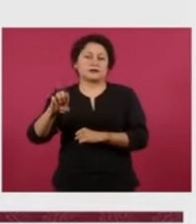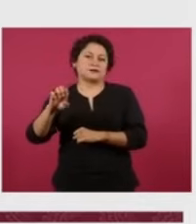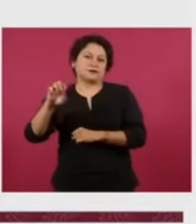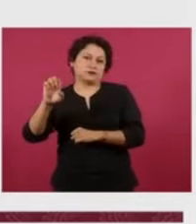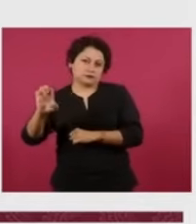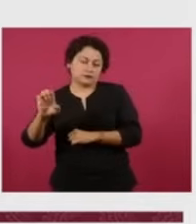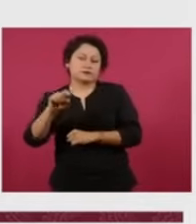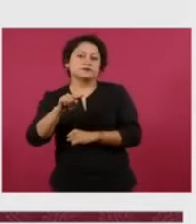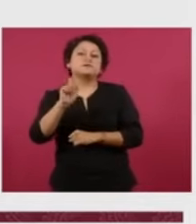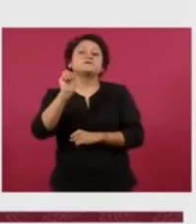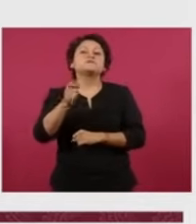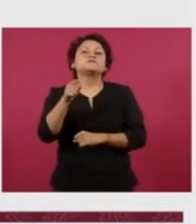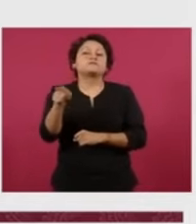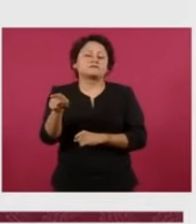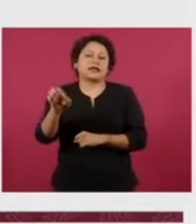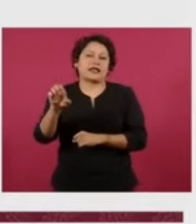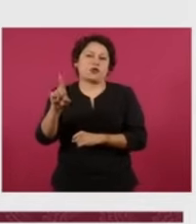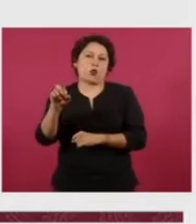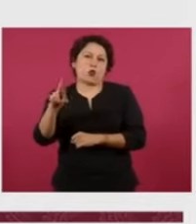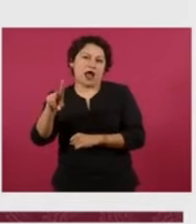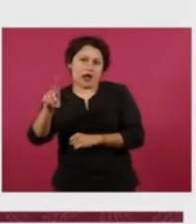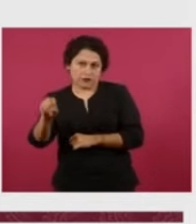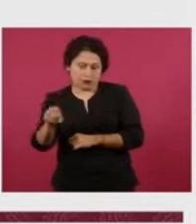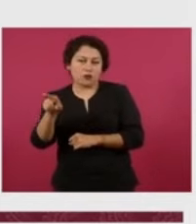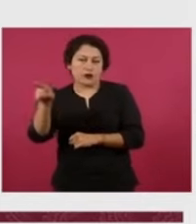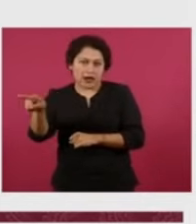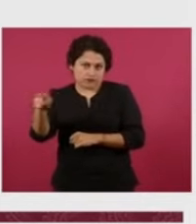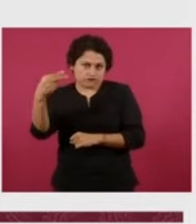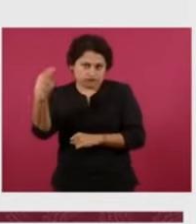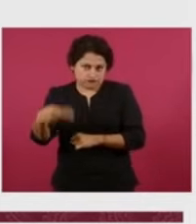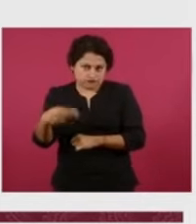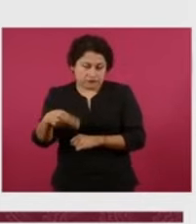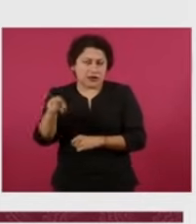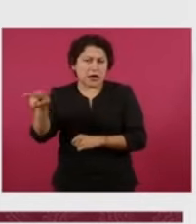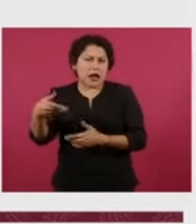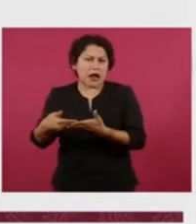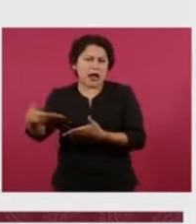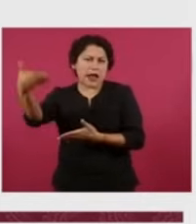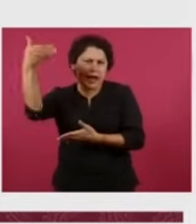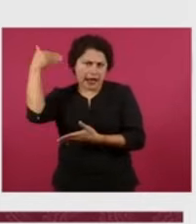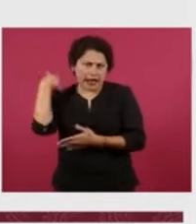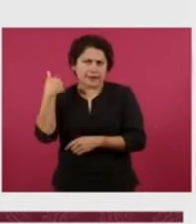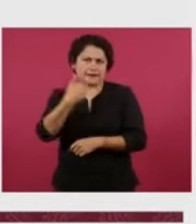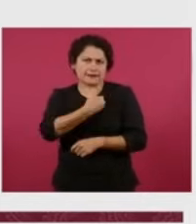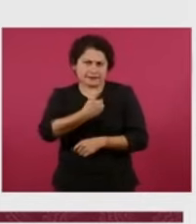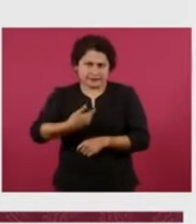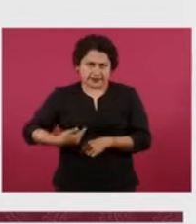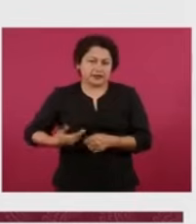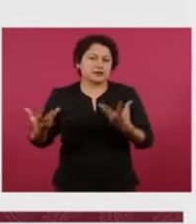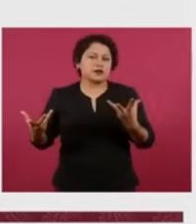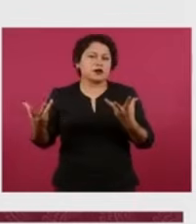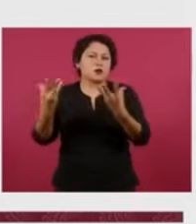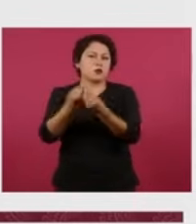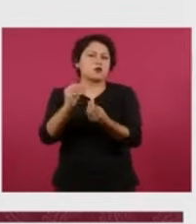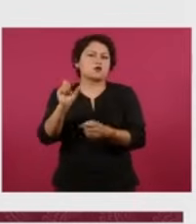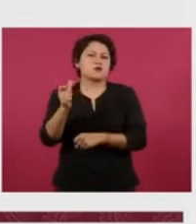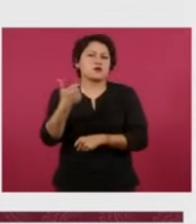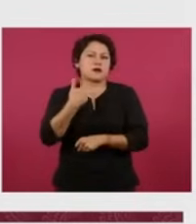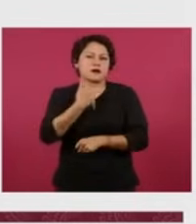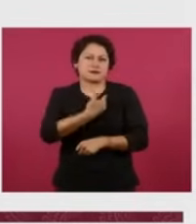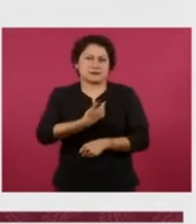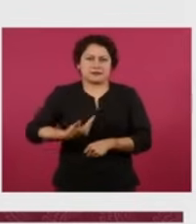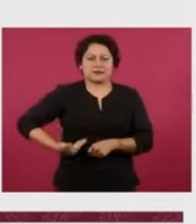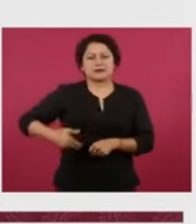Bacoff Escudero, ese es su nombre, y fue presidente de esta institución con Peña Nieto. Primero que